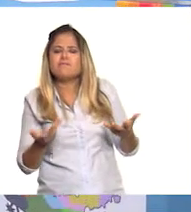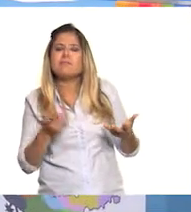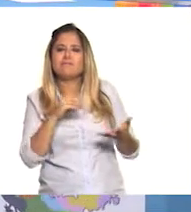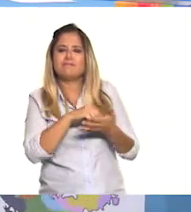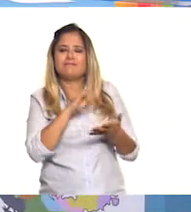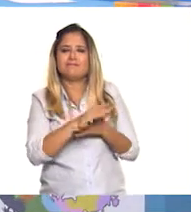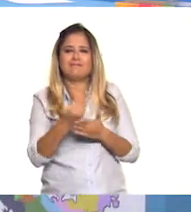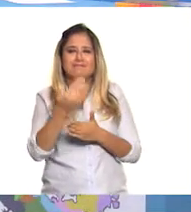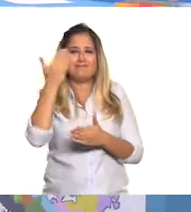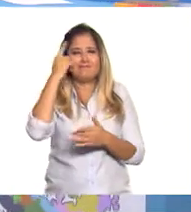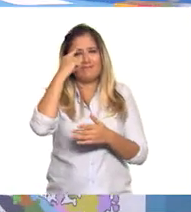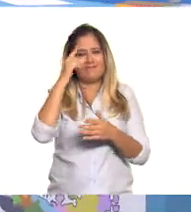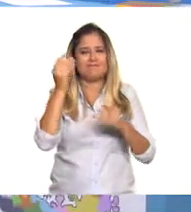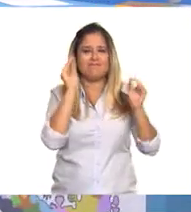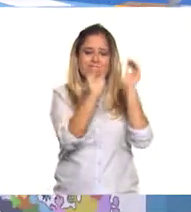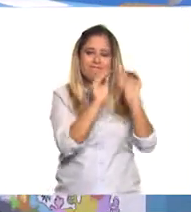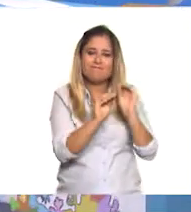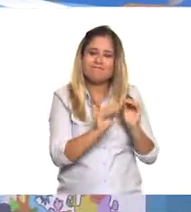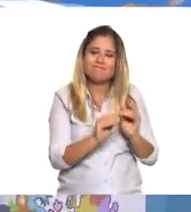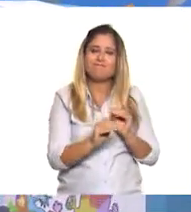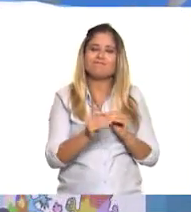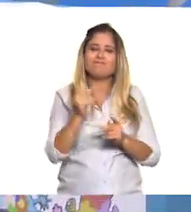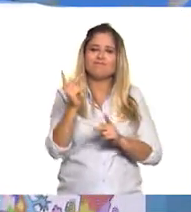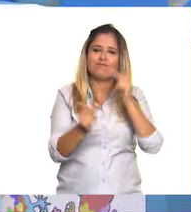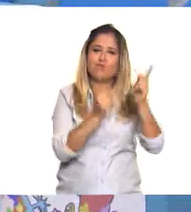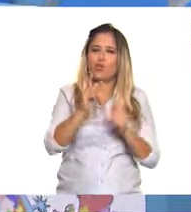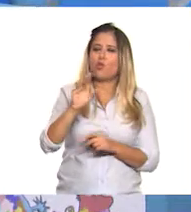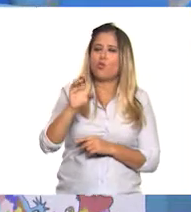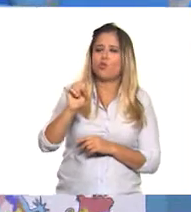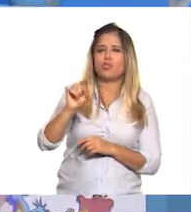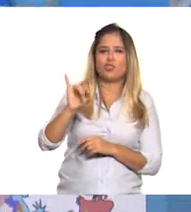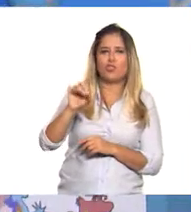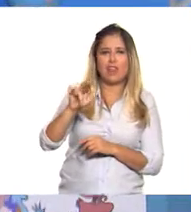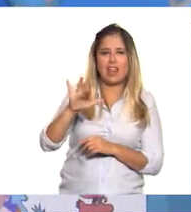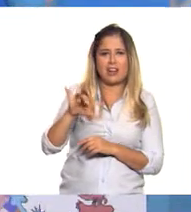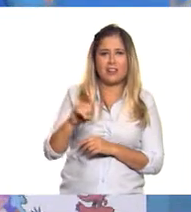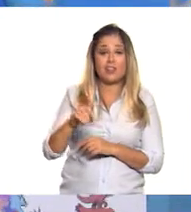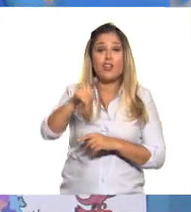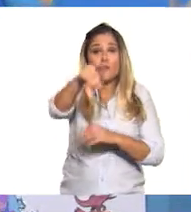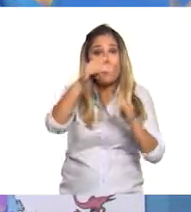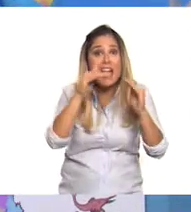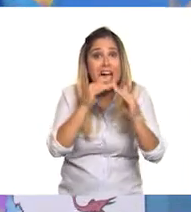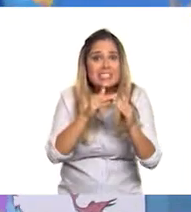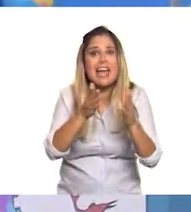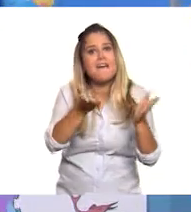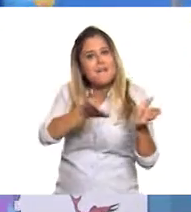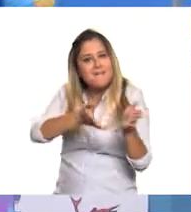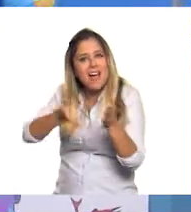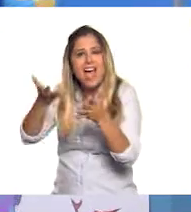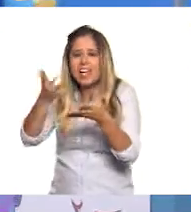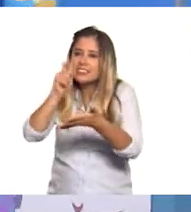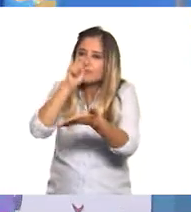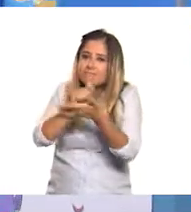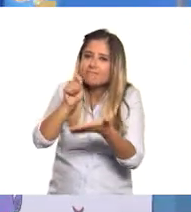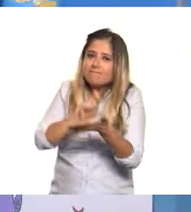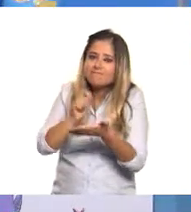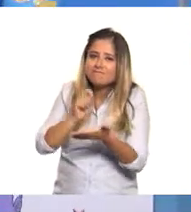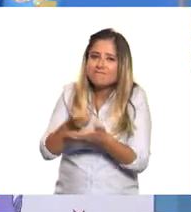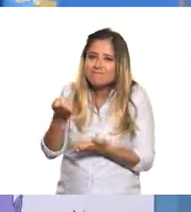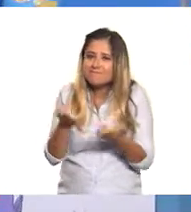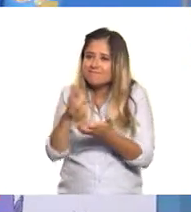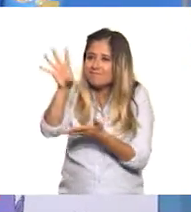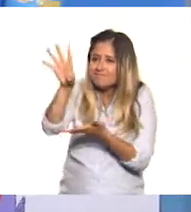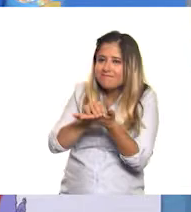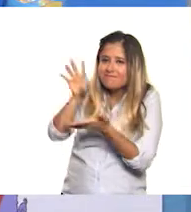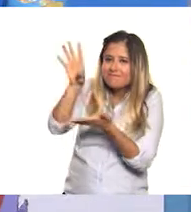establecimos anteriormente para el diseño del cuestionario. En casa, no se queden atrás, vayan estableciendo con nosotros sus puntos en relación con